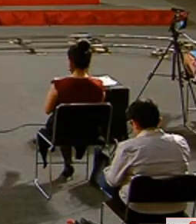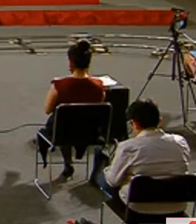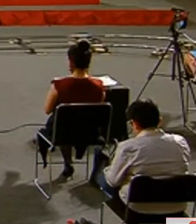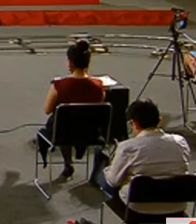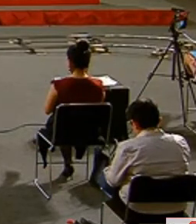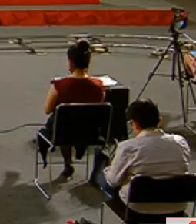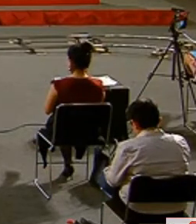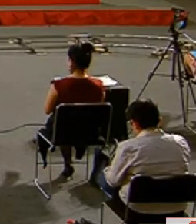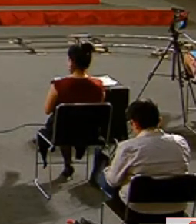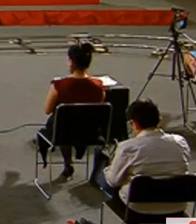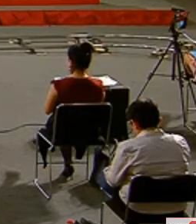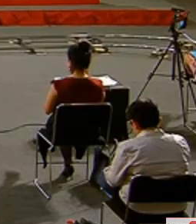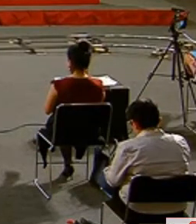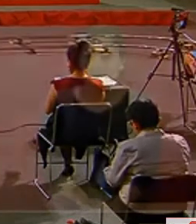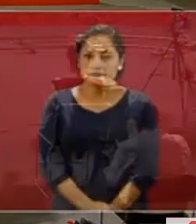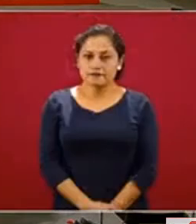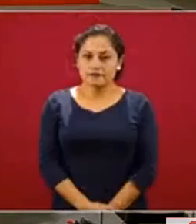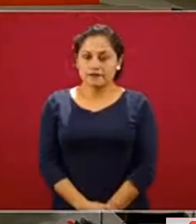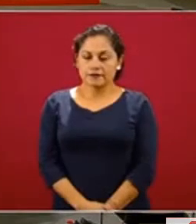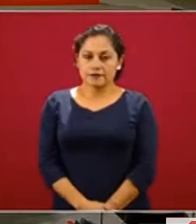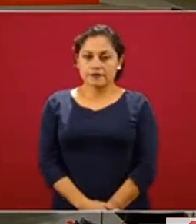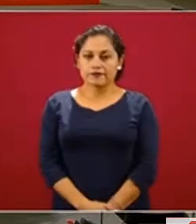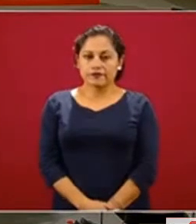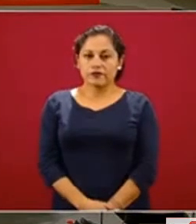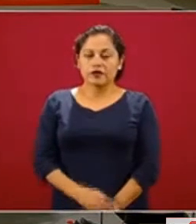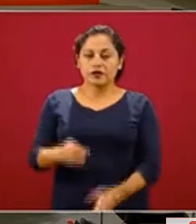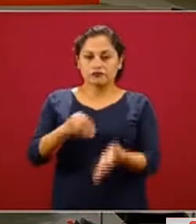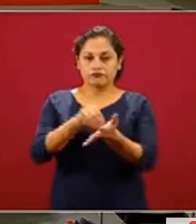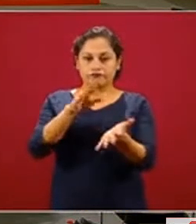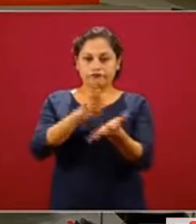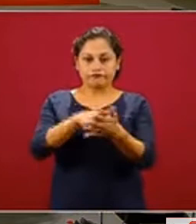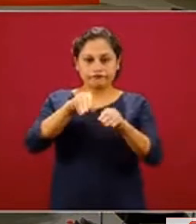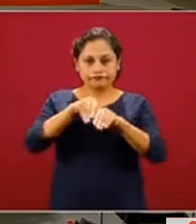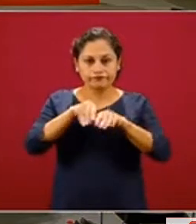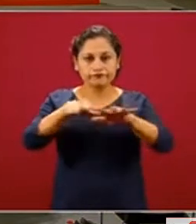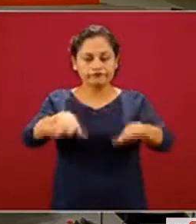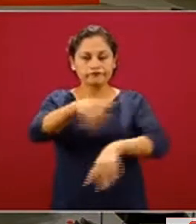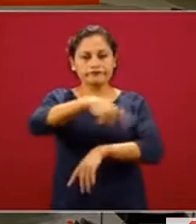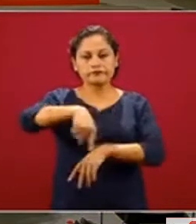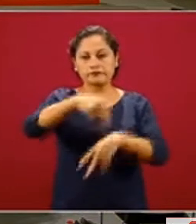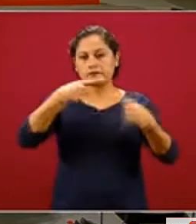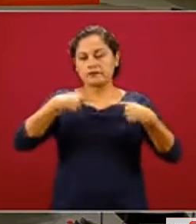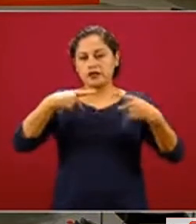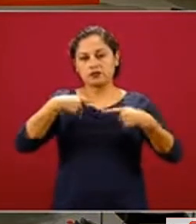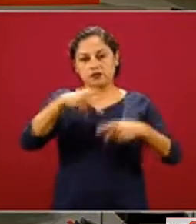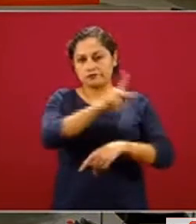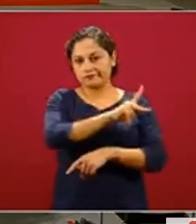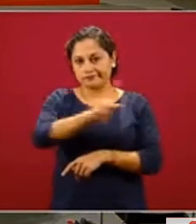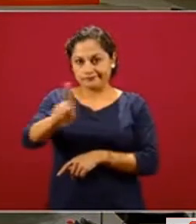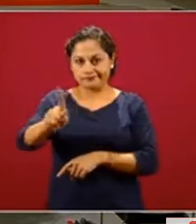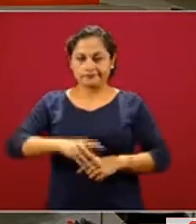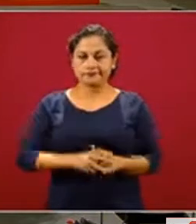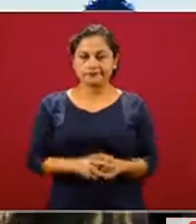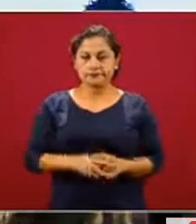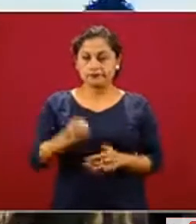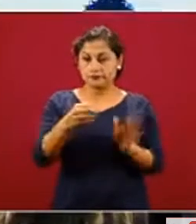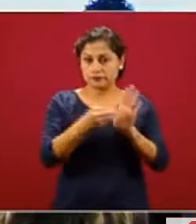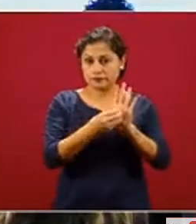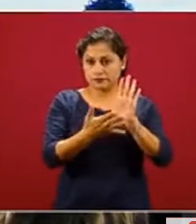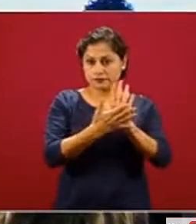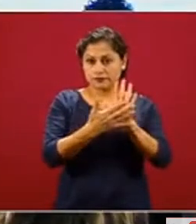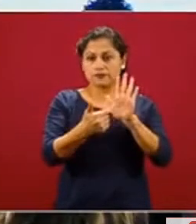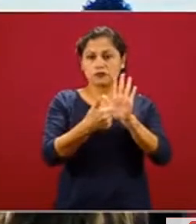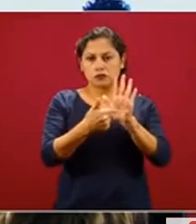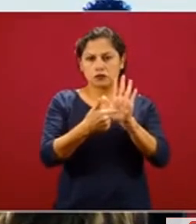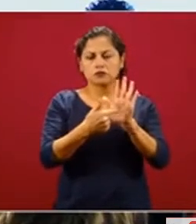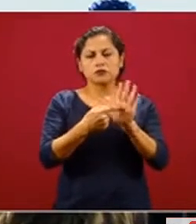Salud generó este boletín, es un boletín dirigido a la población general, donde tiene una forma